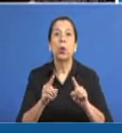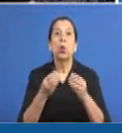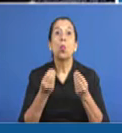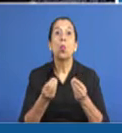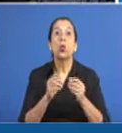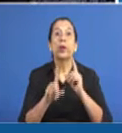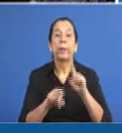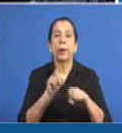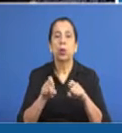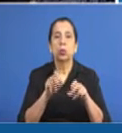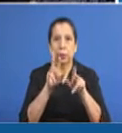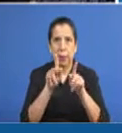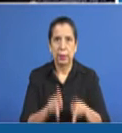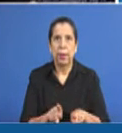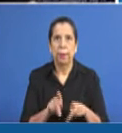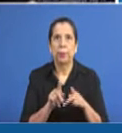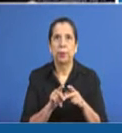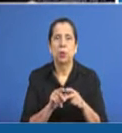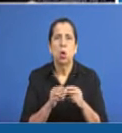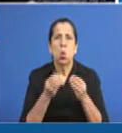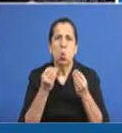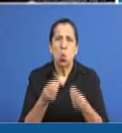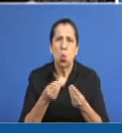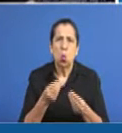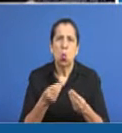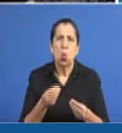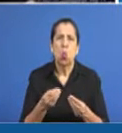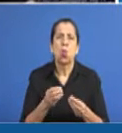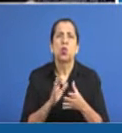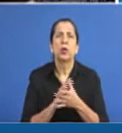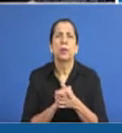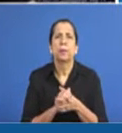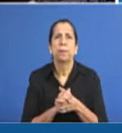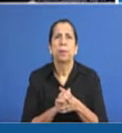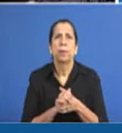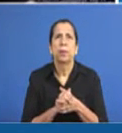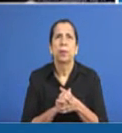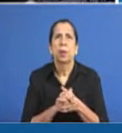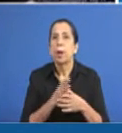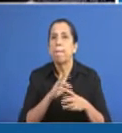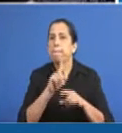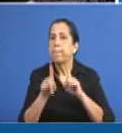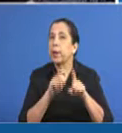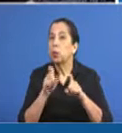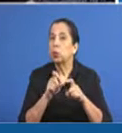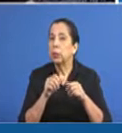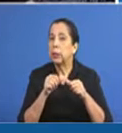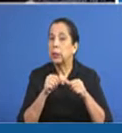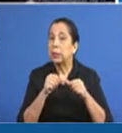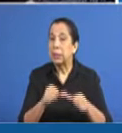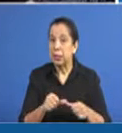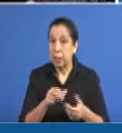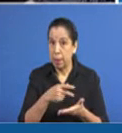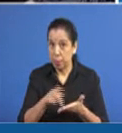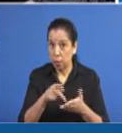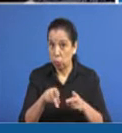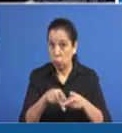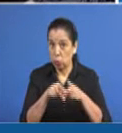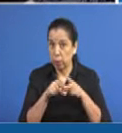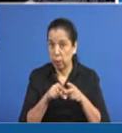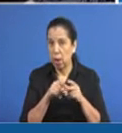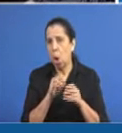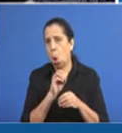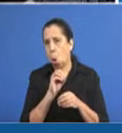de las personas, o en este caso, la mayoría de las acciones de las personas, ¿van encaminadas a seguir pagando sus préstamos o